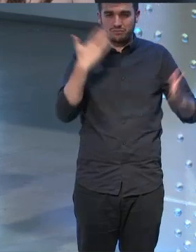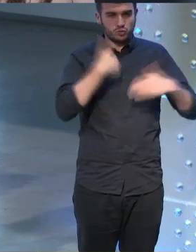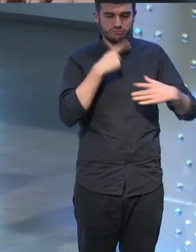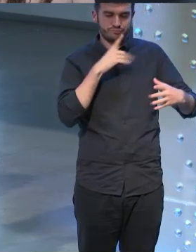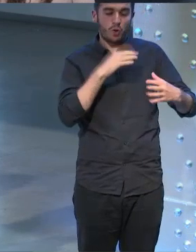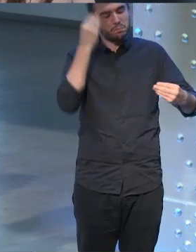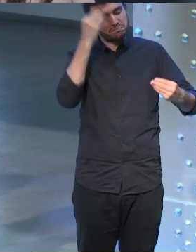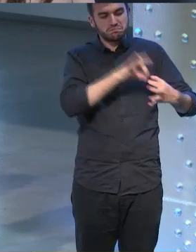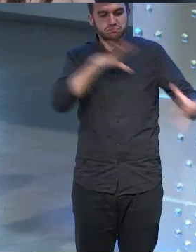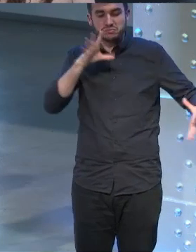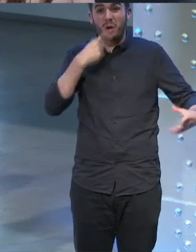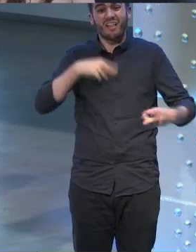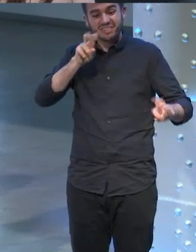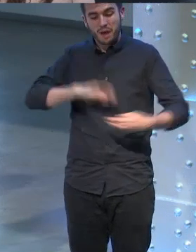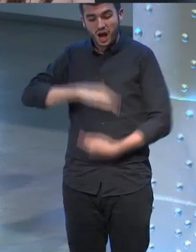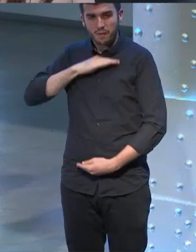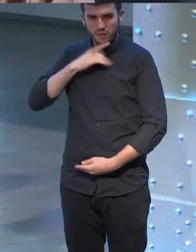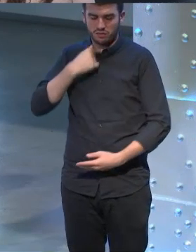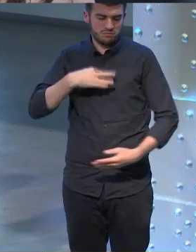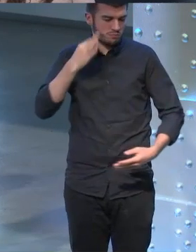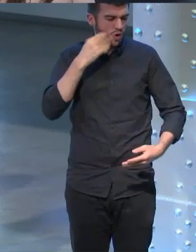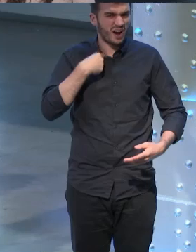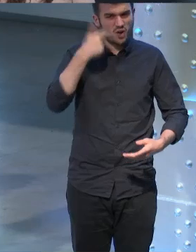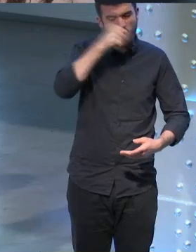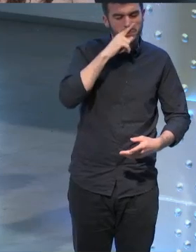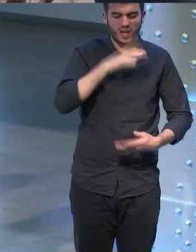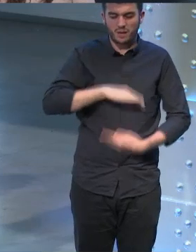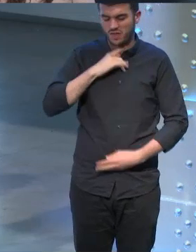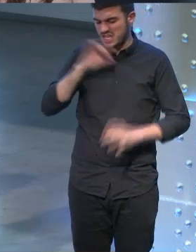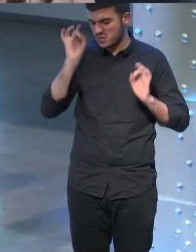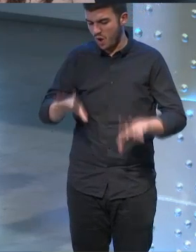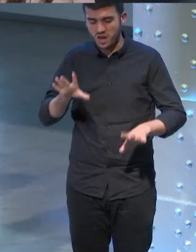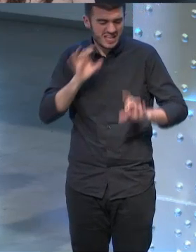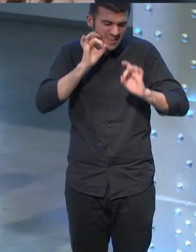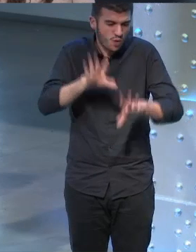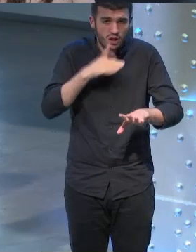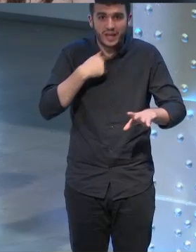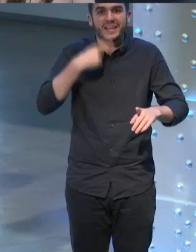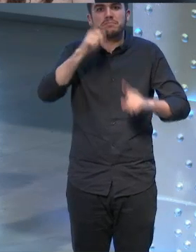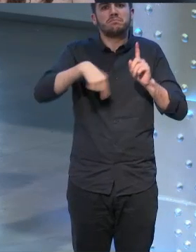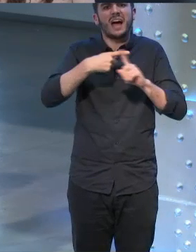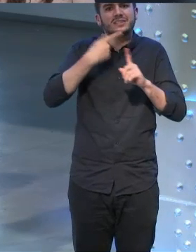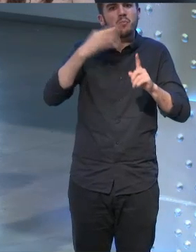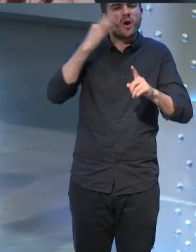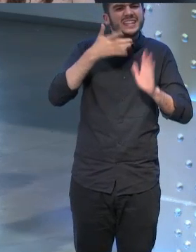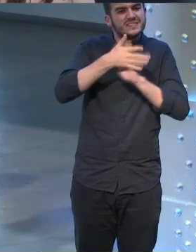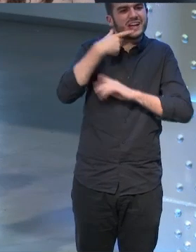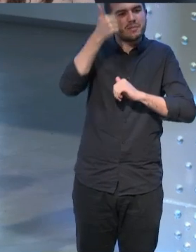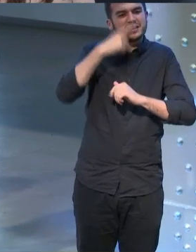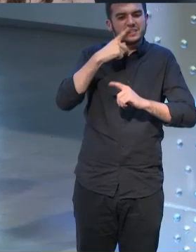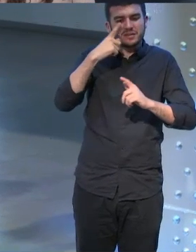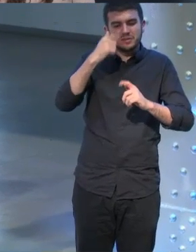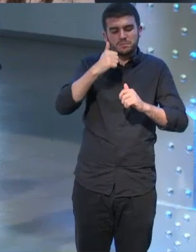la capacidad, yo no tengo duda que la mujer tiene la misma capacidad y además tiene más constancia, ¿no? Se tiene más